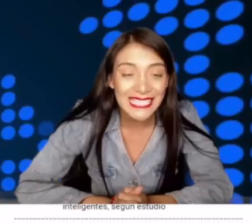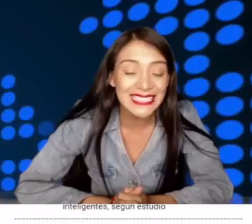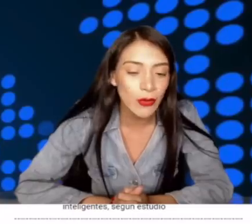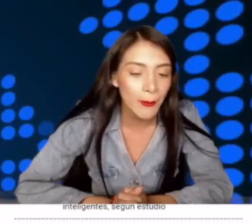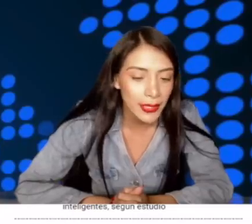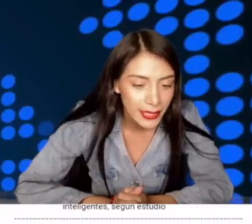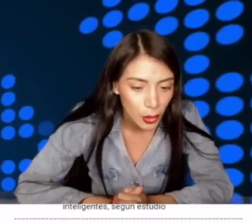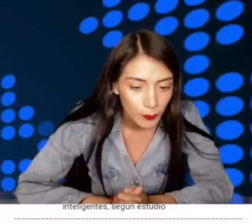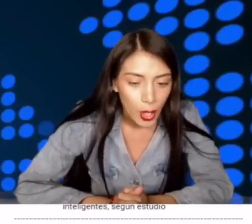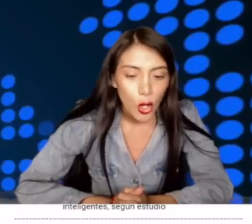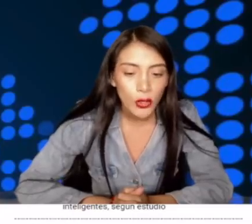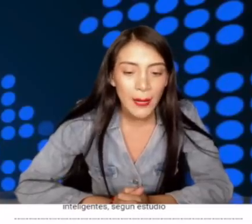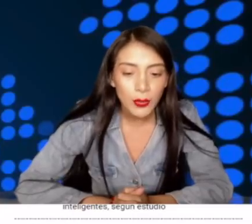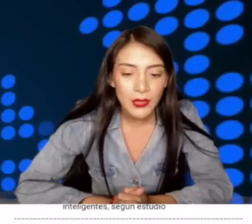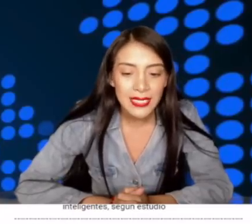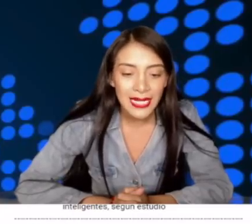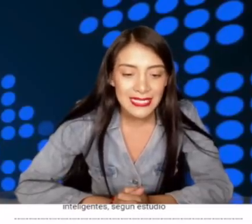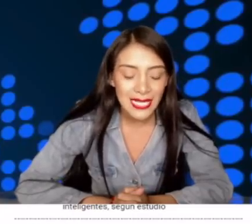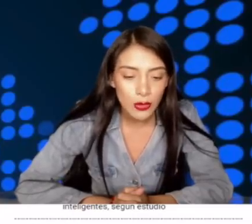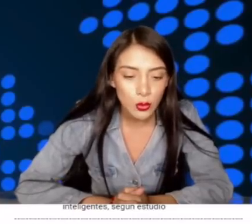socialista latinoamericano.